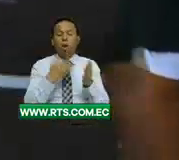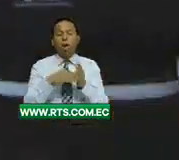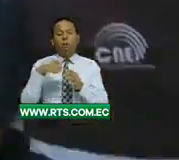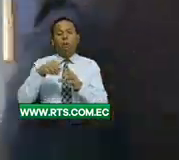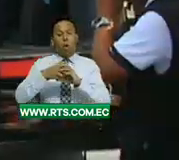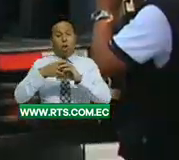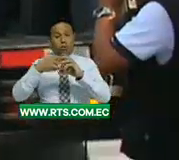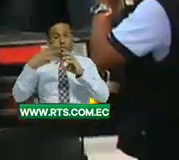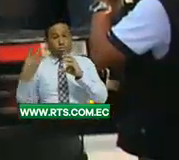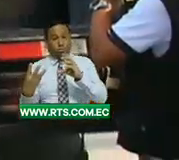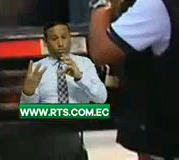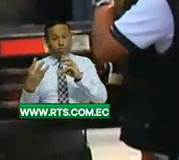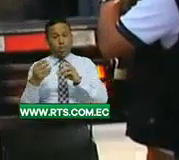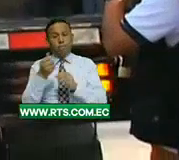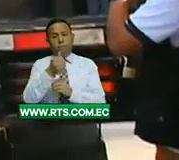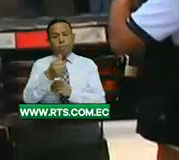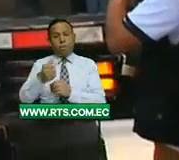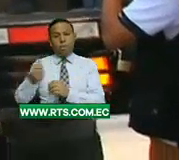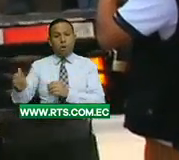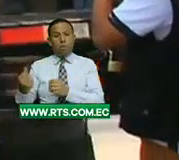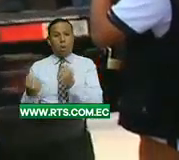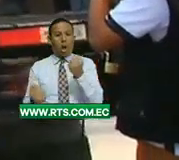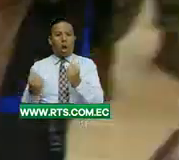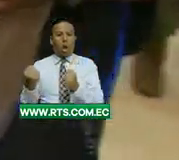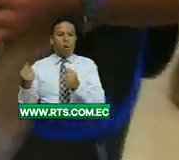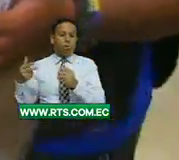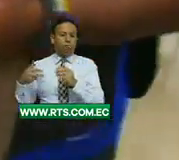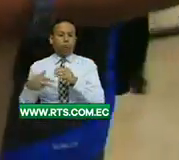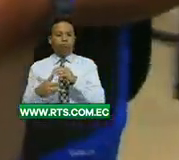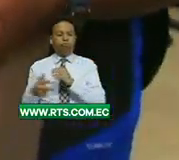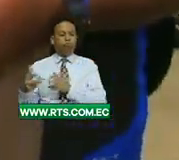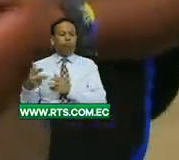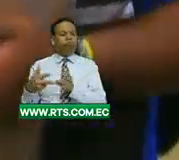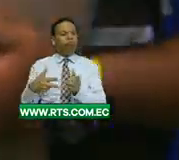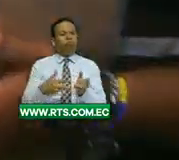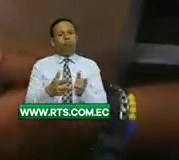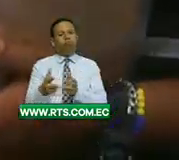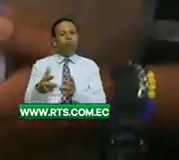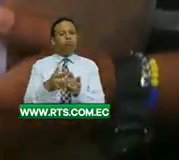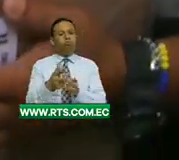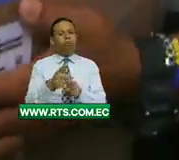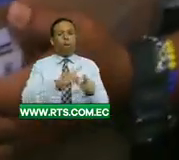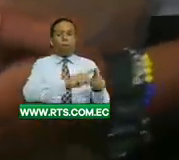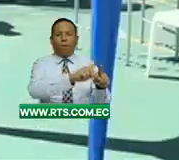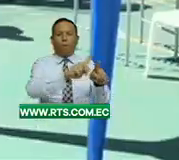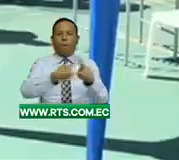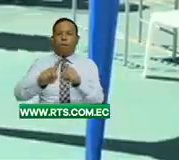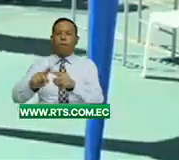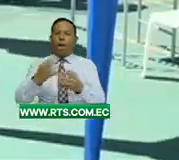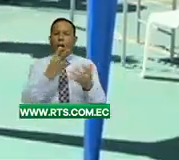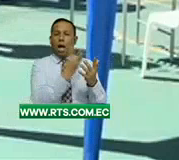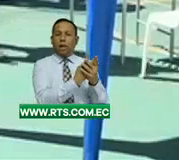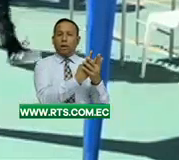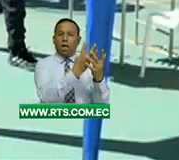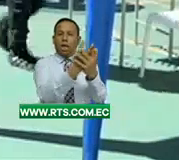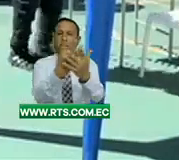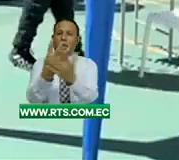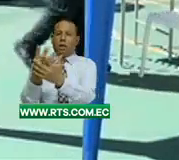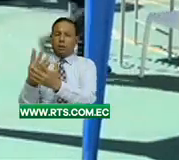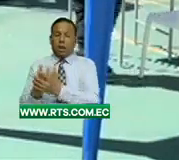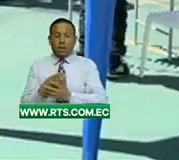allí salieron camiones cargados con el material hacia las diferentes cárceles donde esperaban los privados de